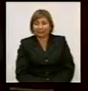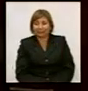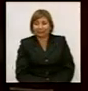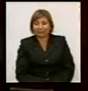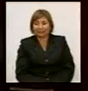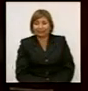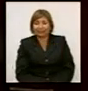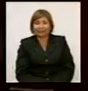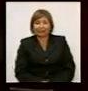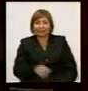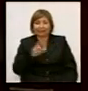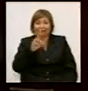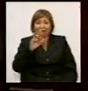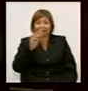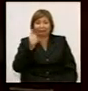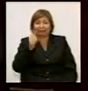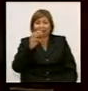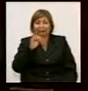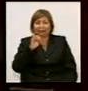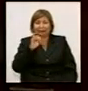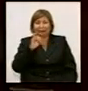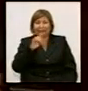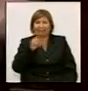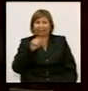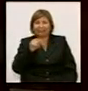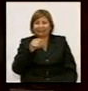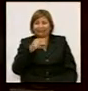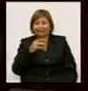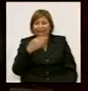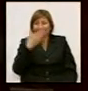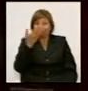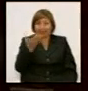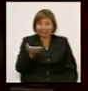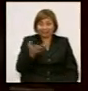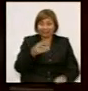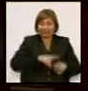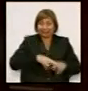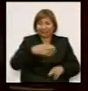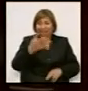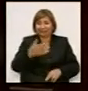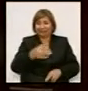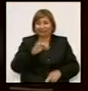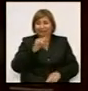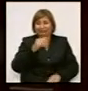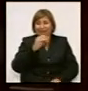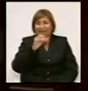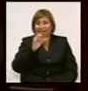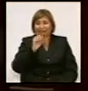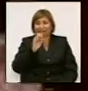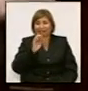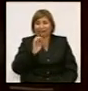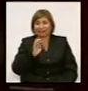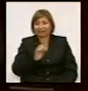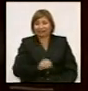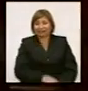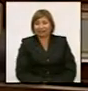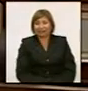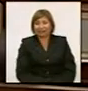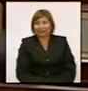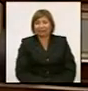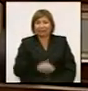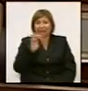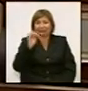de Bobby Ramírez del Villar, y aquí está José Pepe